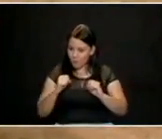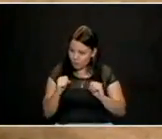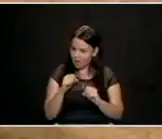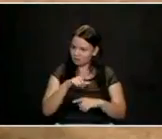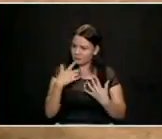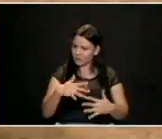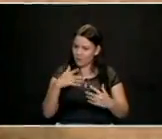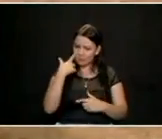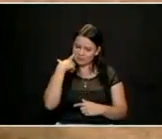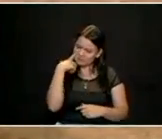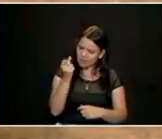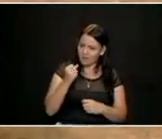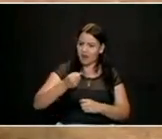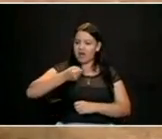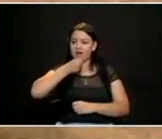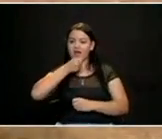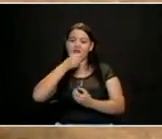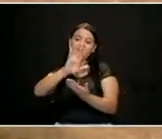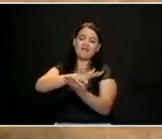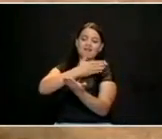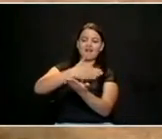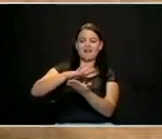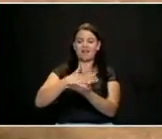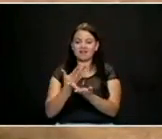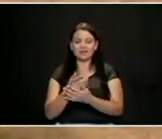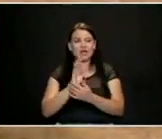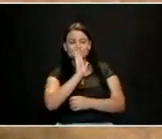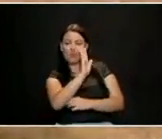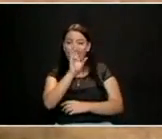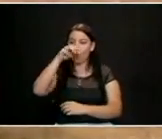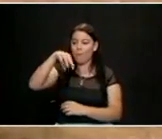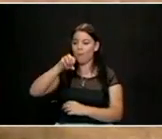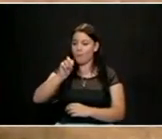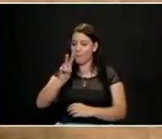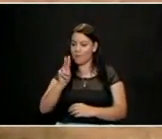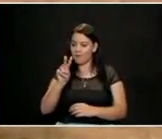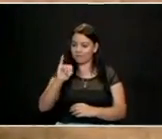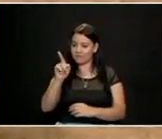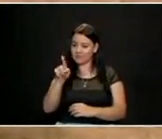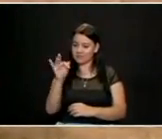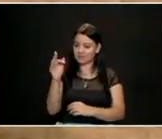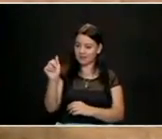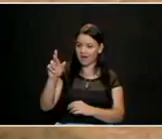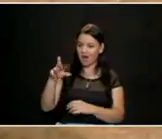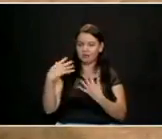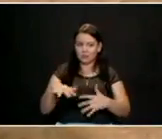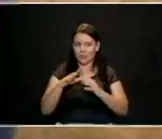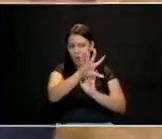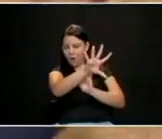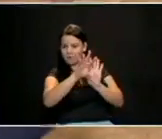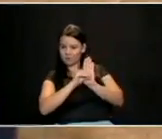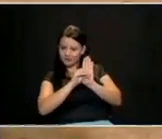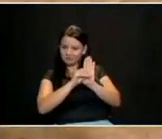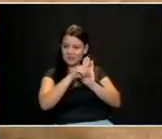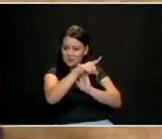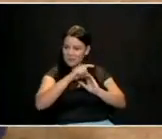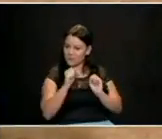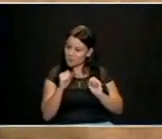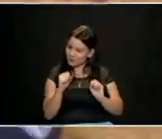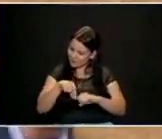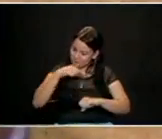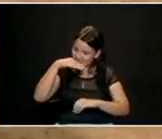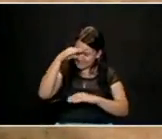llegando a Medellín. Medellín necesita un Movistar Medellín, una Arena Medellín para los grandes conciertos de la ciudad, que la Feria de las Flores